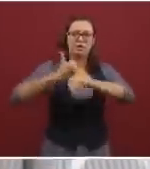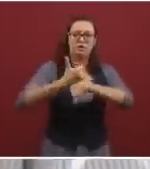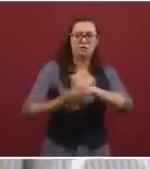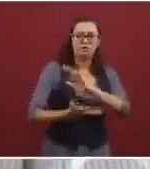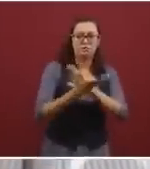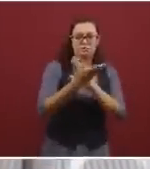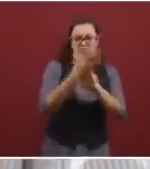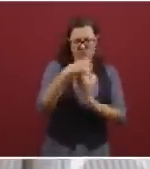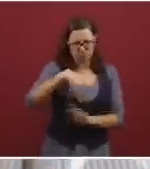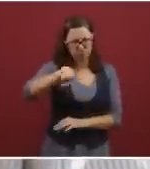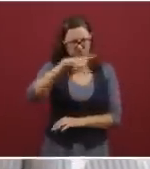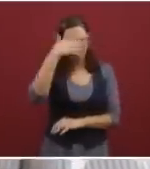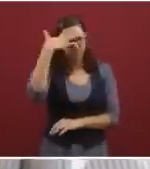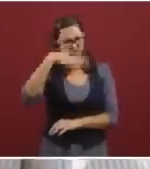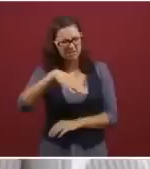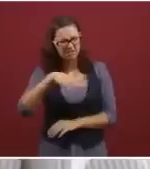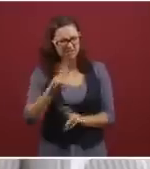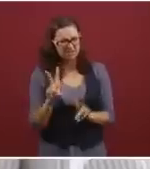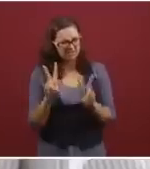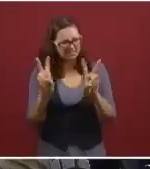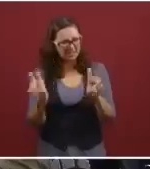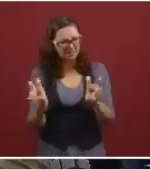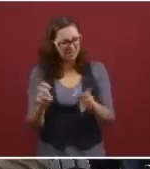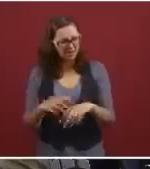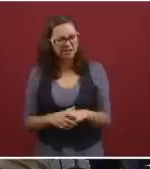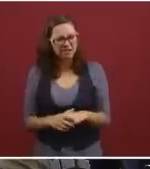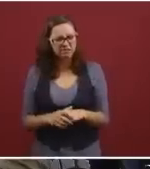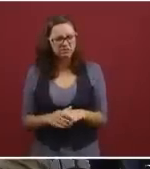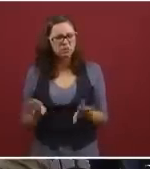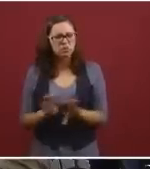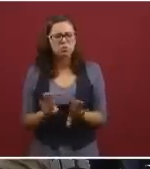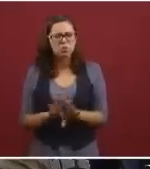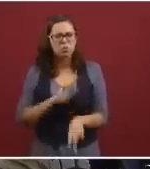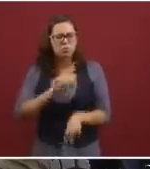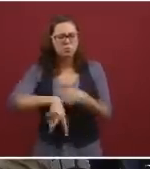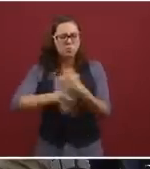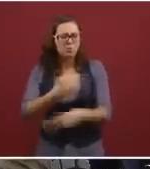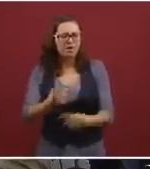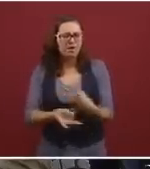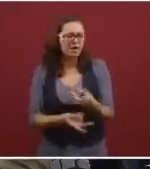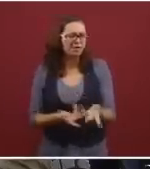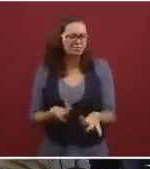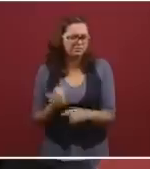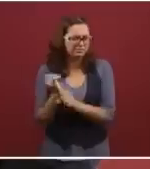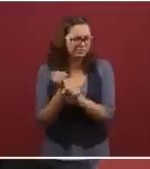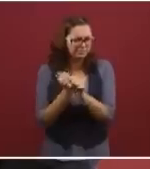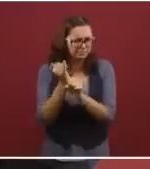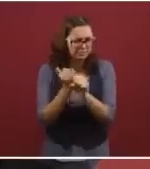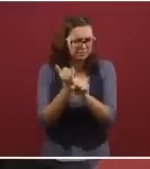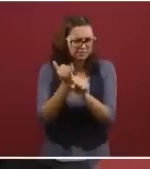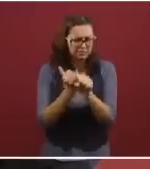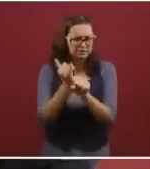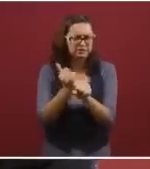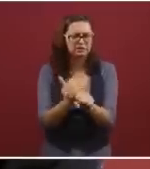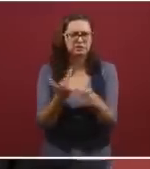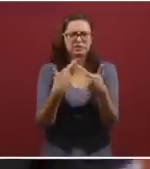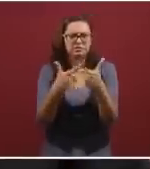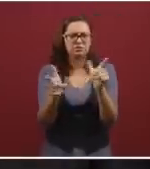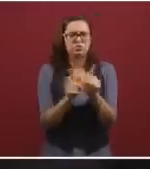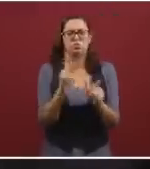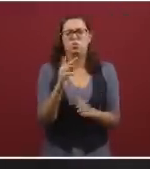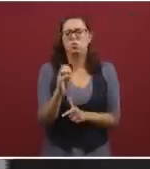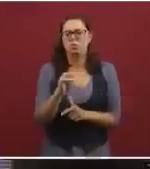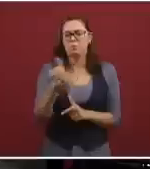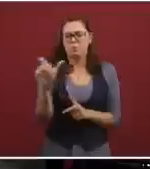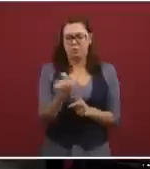tener esa información. ¿Y cuáles son los avances de ese tipo de investigación de inteligencia de los grupos de Pemex? Esa